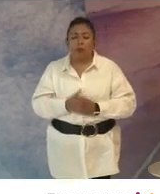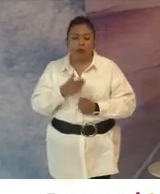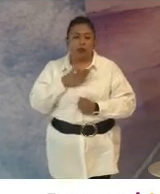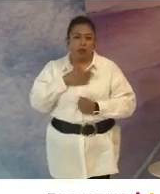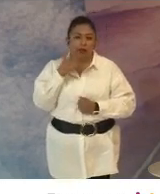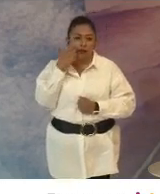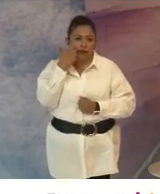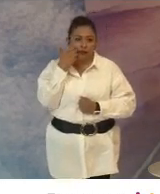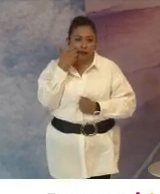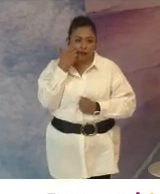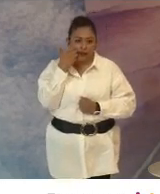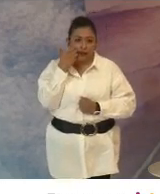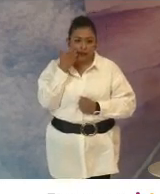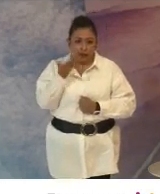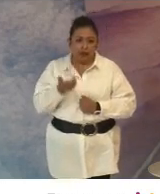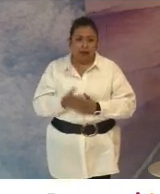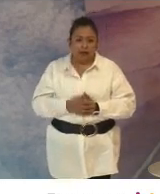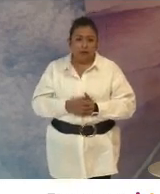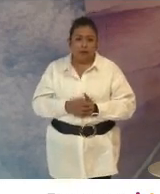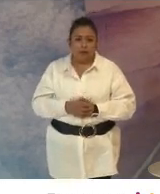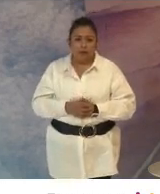Me gustaría